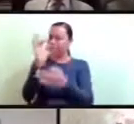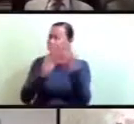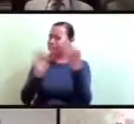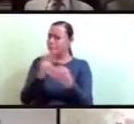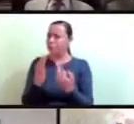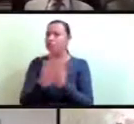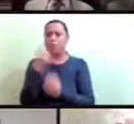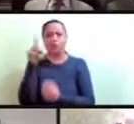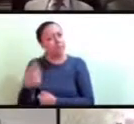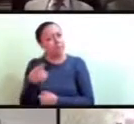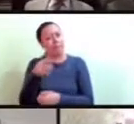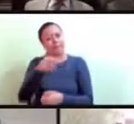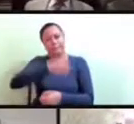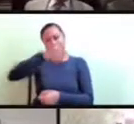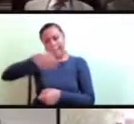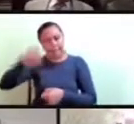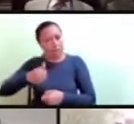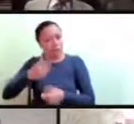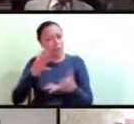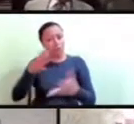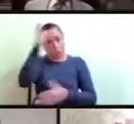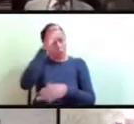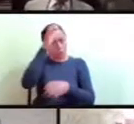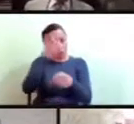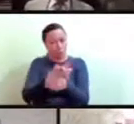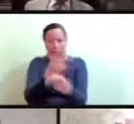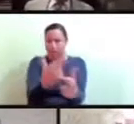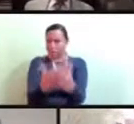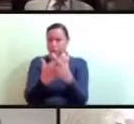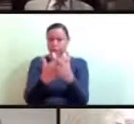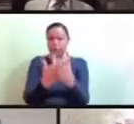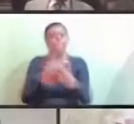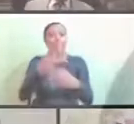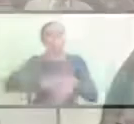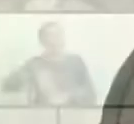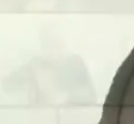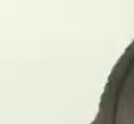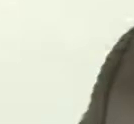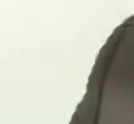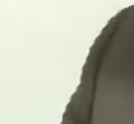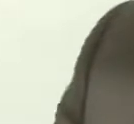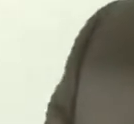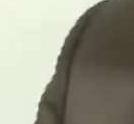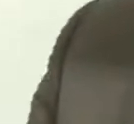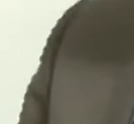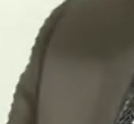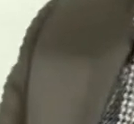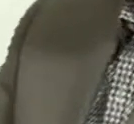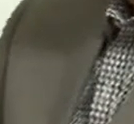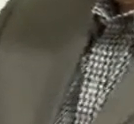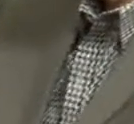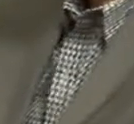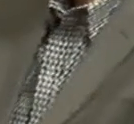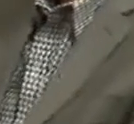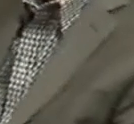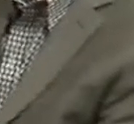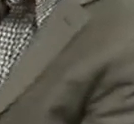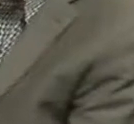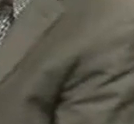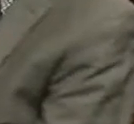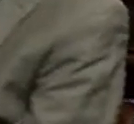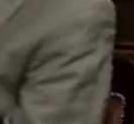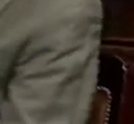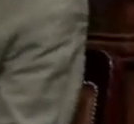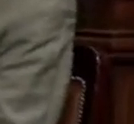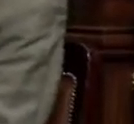y han engrandecido la cultura de nuestro país, pero sobre todo la de la Ciudad de México. Debemos comprender el arte como un proceso de construcción de